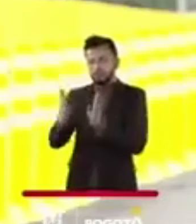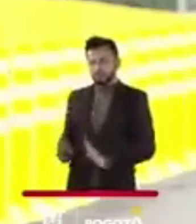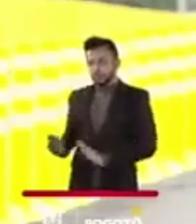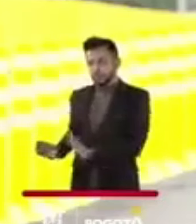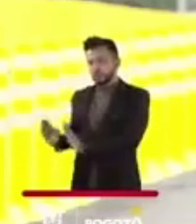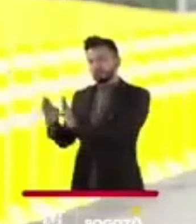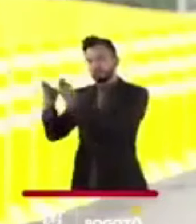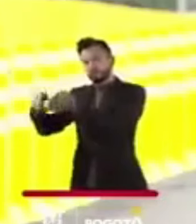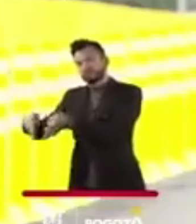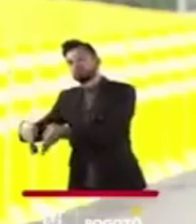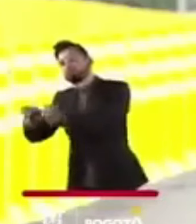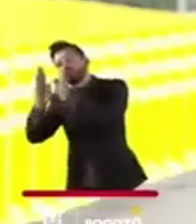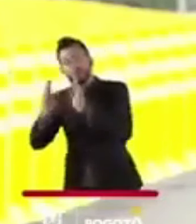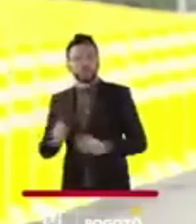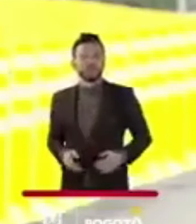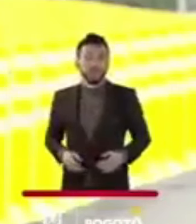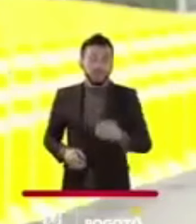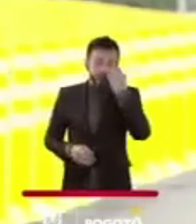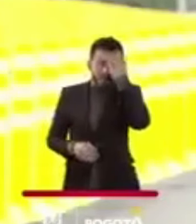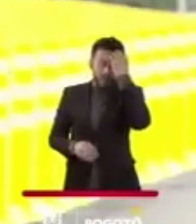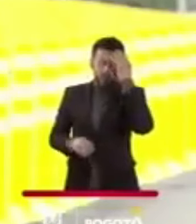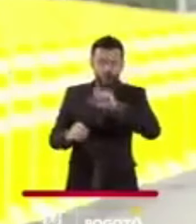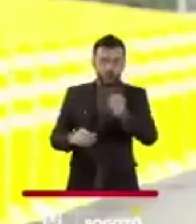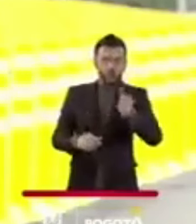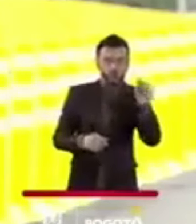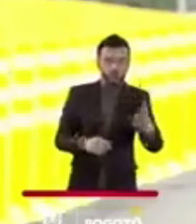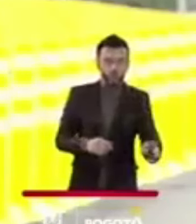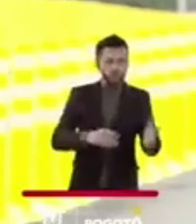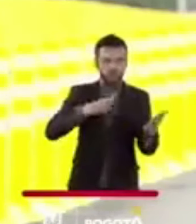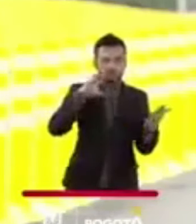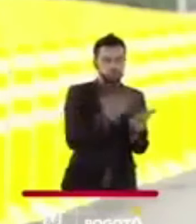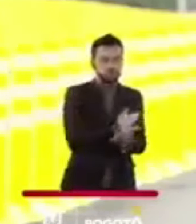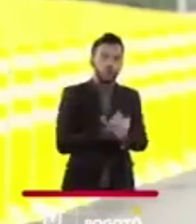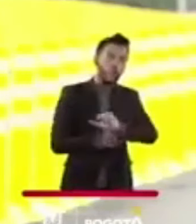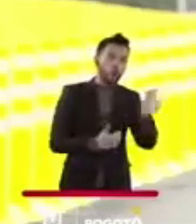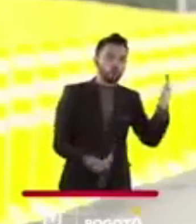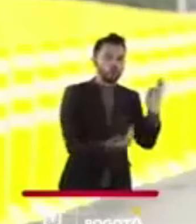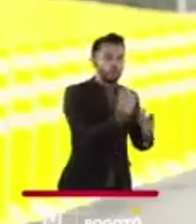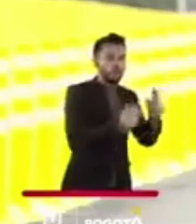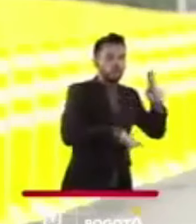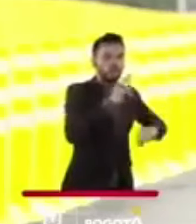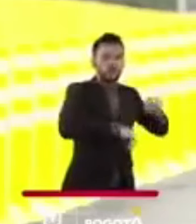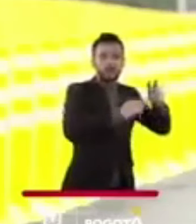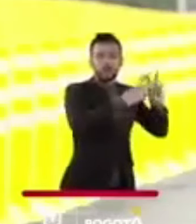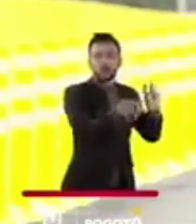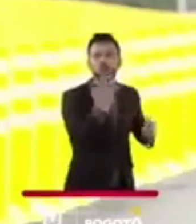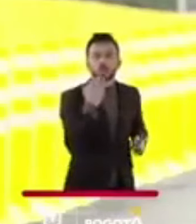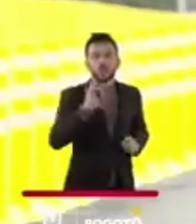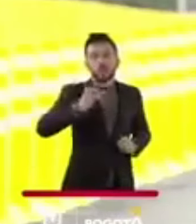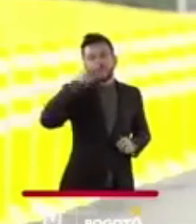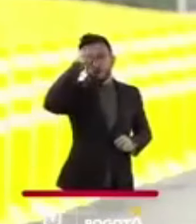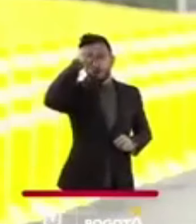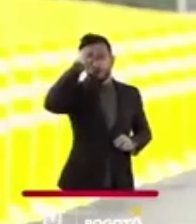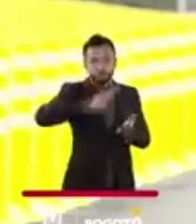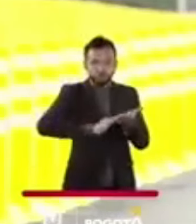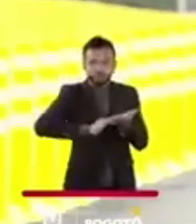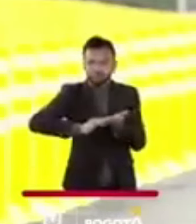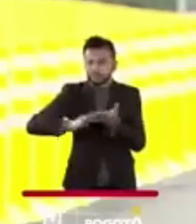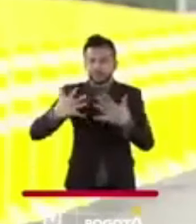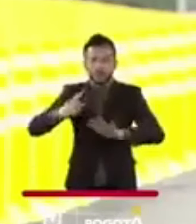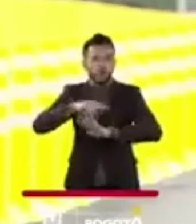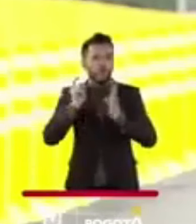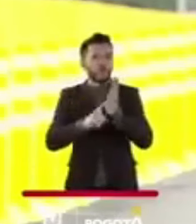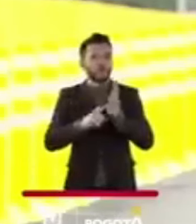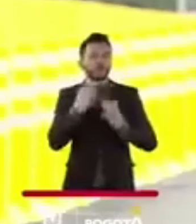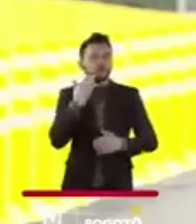obras del metro de Bogotá han avanzado pero no se han reflejado en las calles salvo por las polisombras y excavaciones en diferentes calles